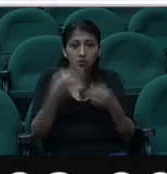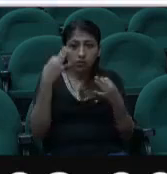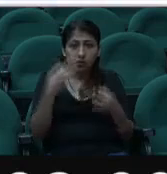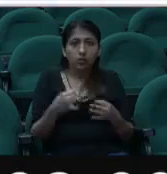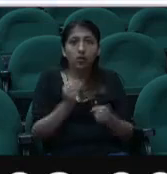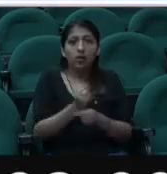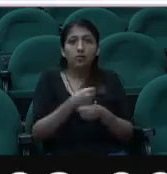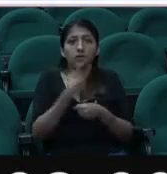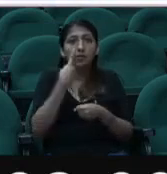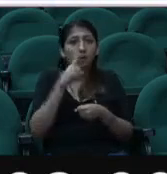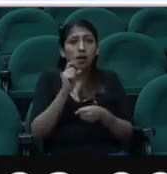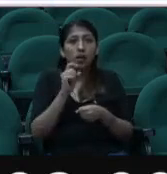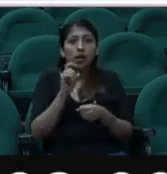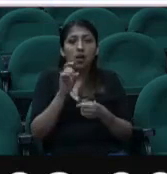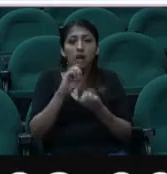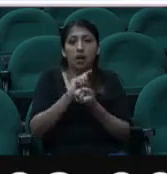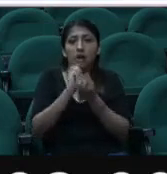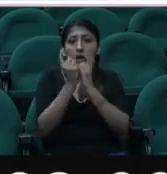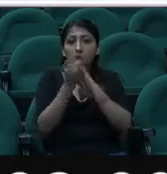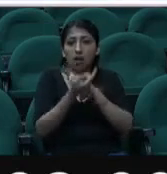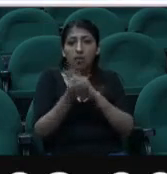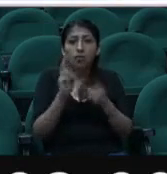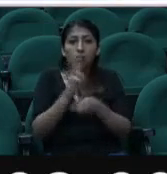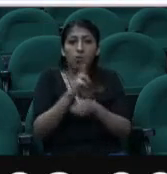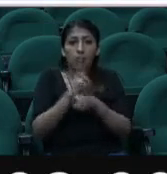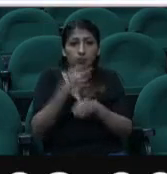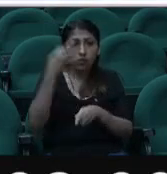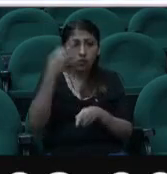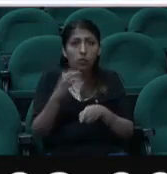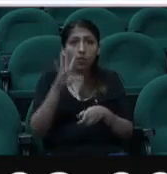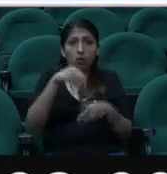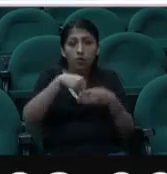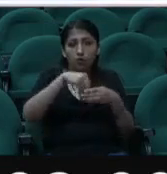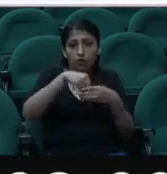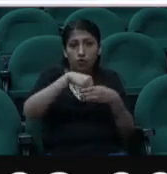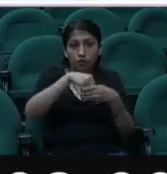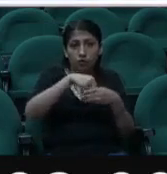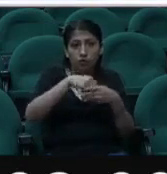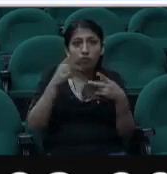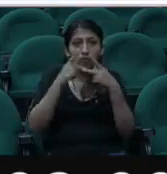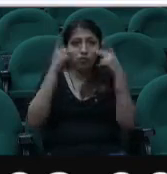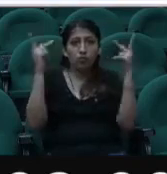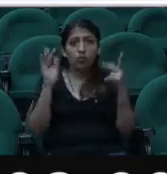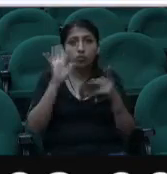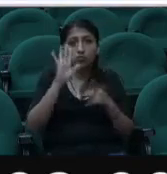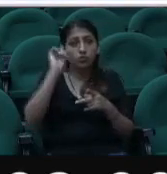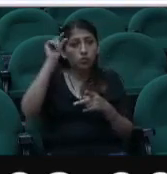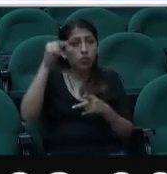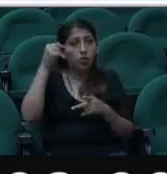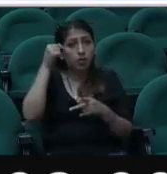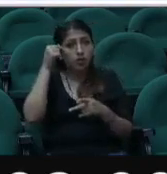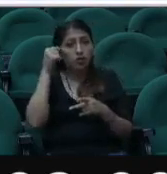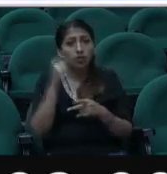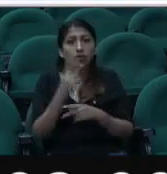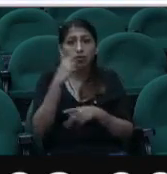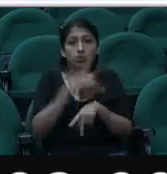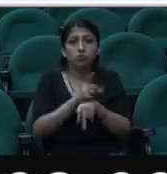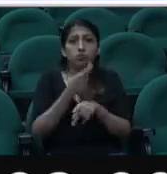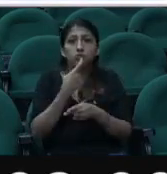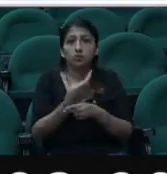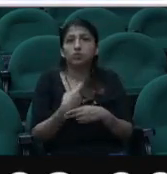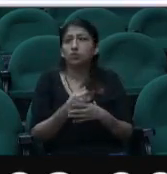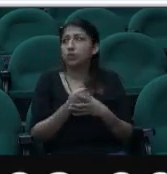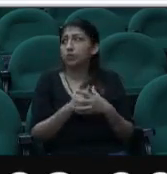realizaría para precautelar el uso adecuado de los fondos públicos de las entidades del estado dos minutos para